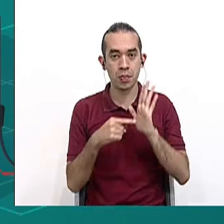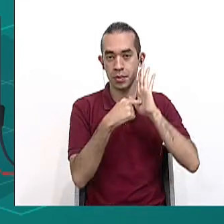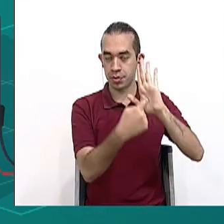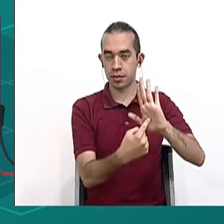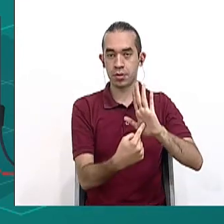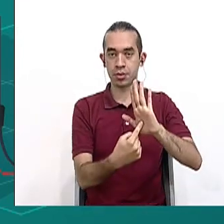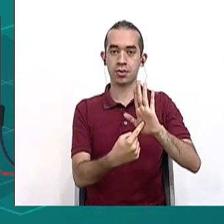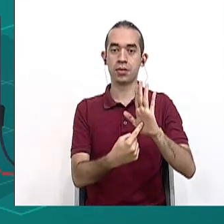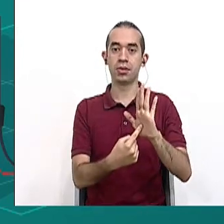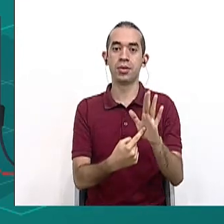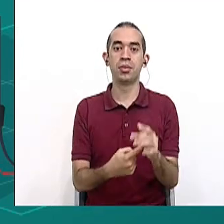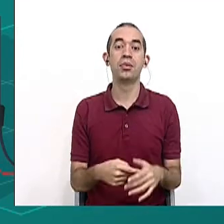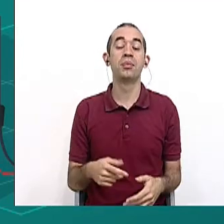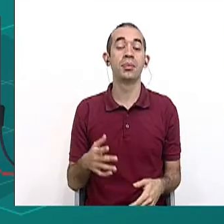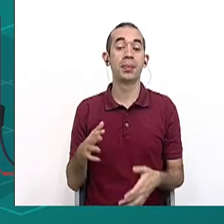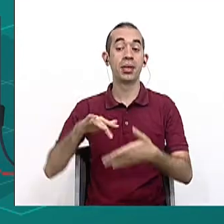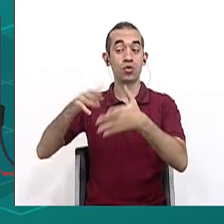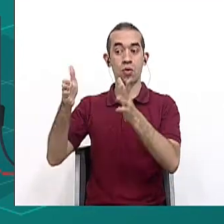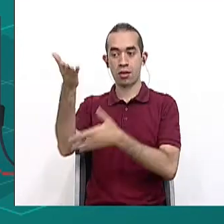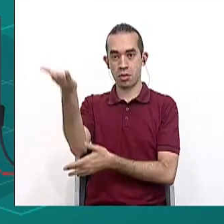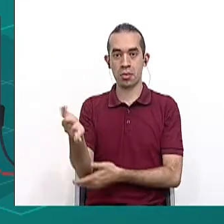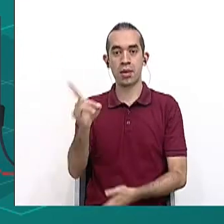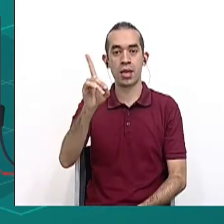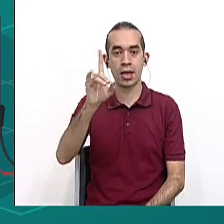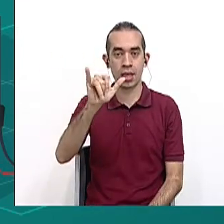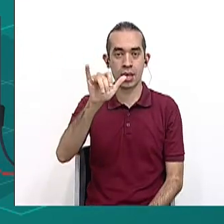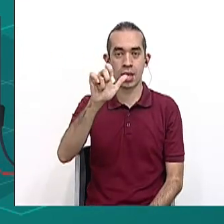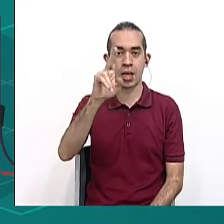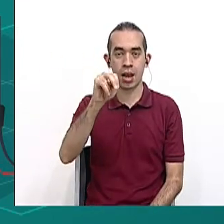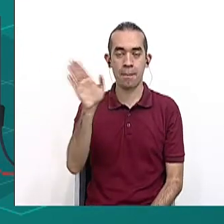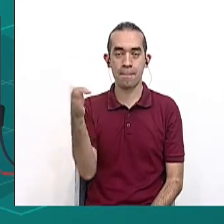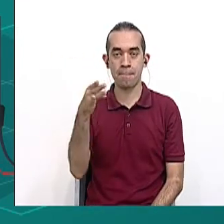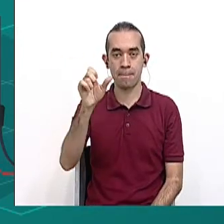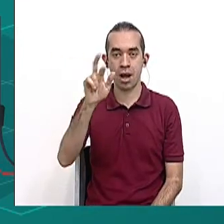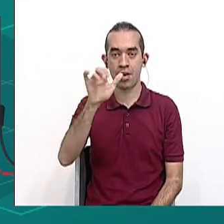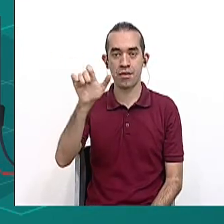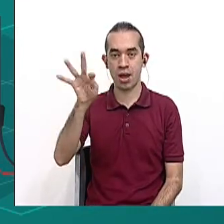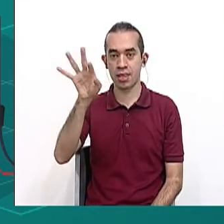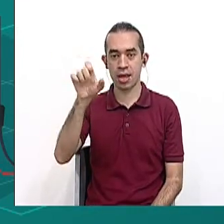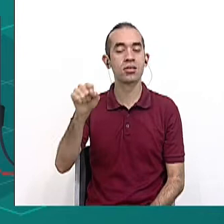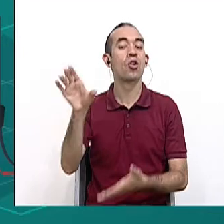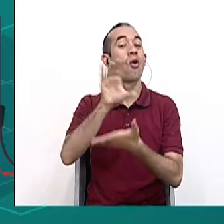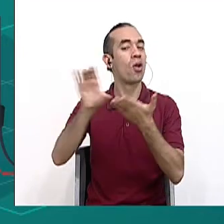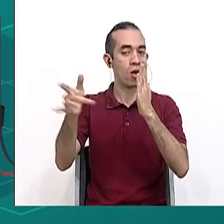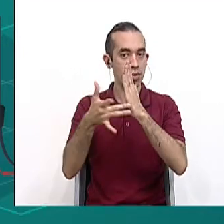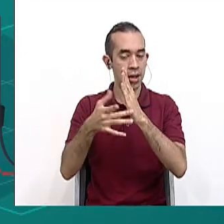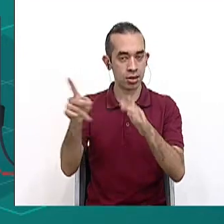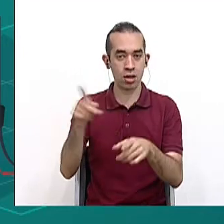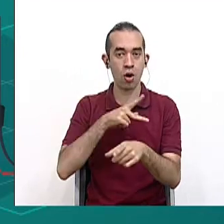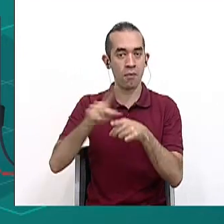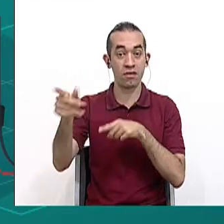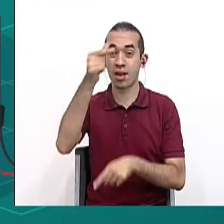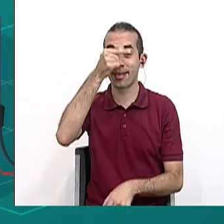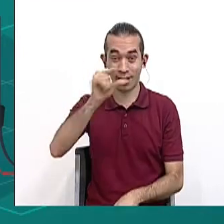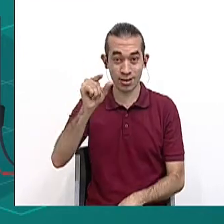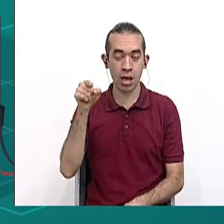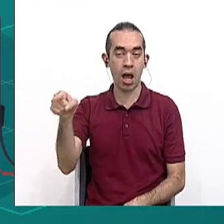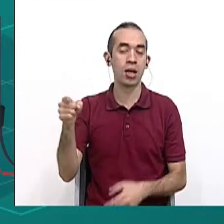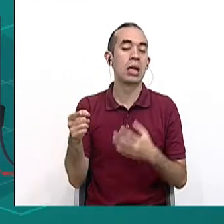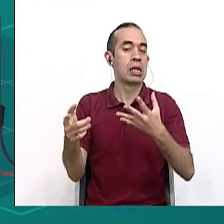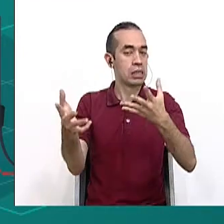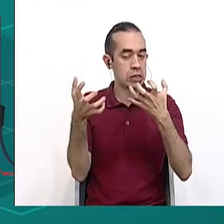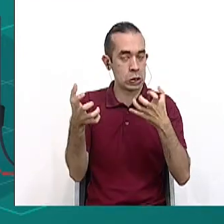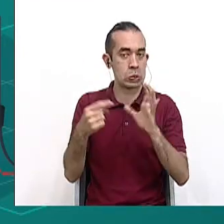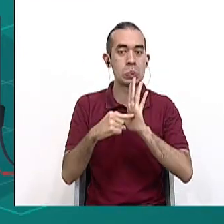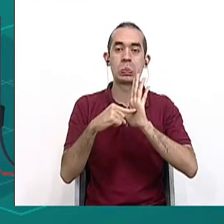demostraciones, el estudiante Dylan Barrantes del Colegio Técnico Profesional Bolívar en Grecia quiso realizarnos